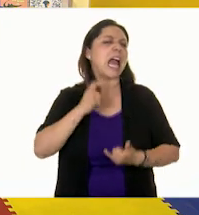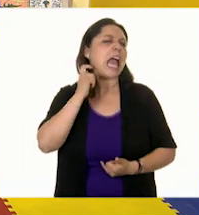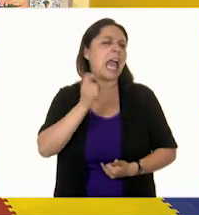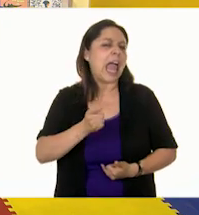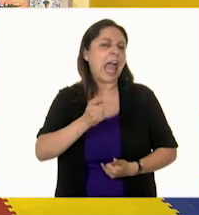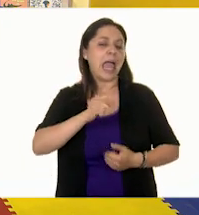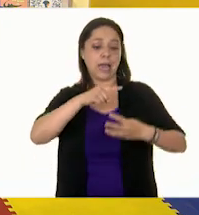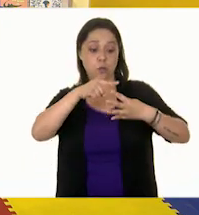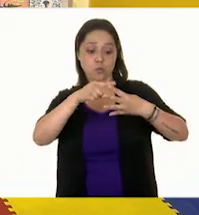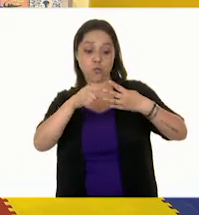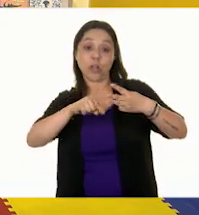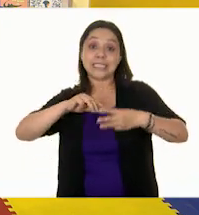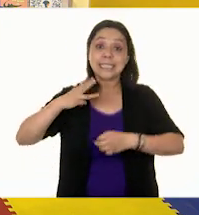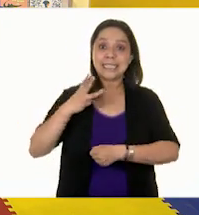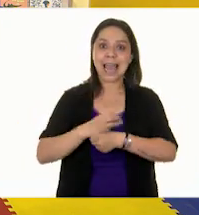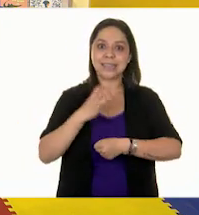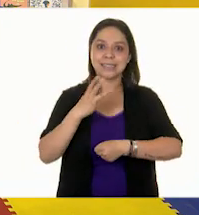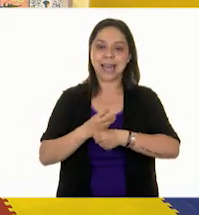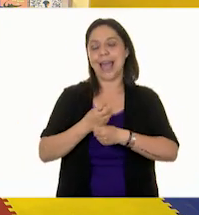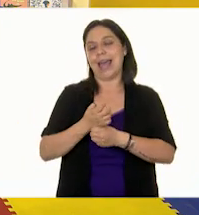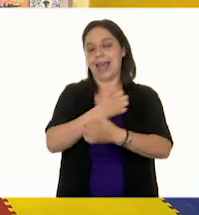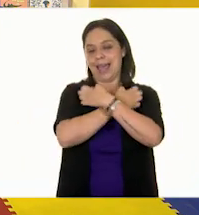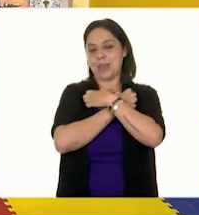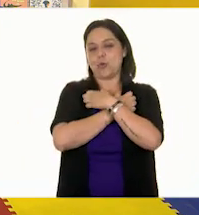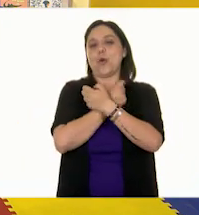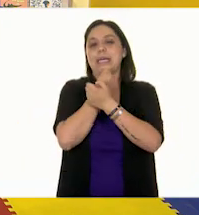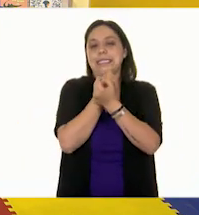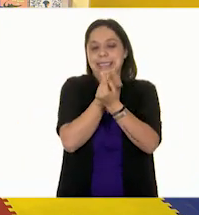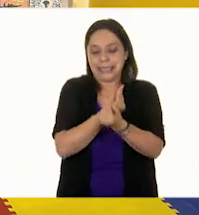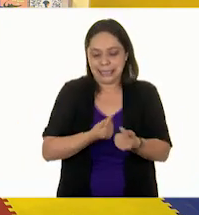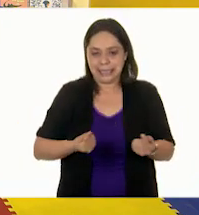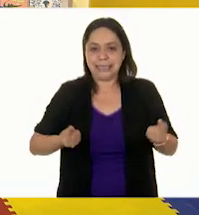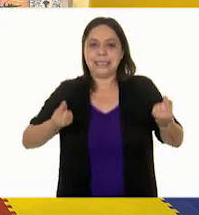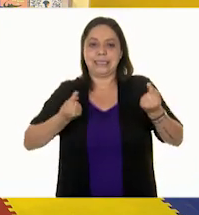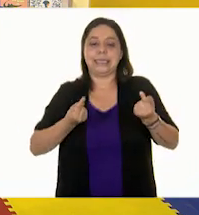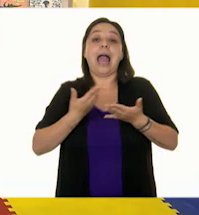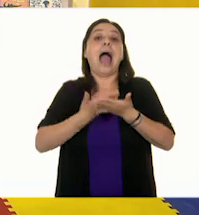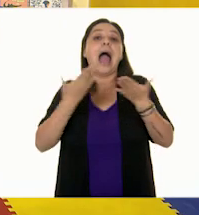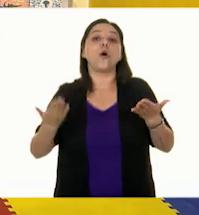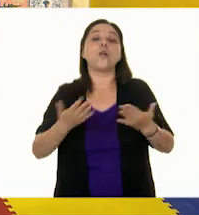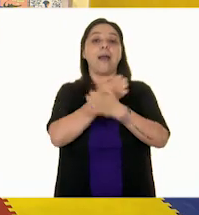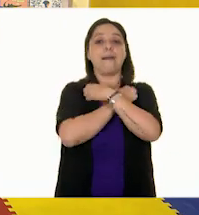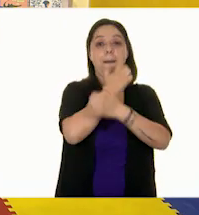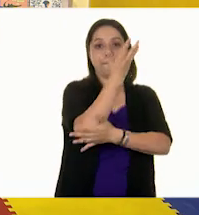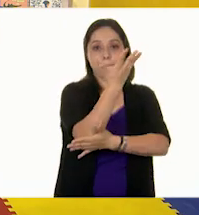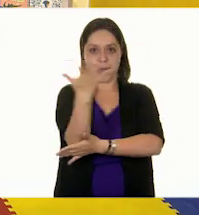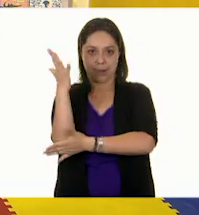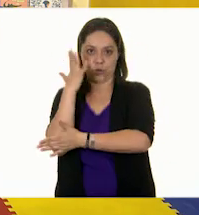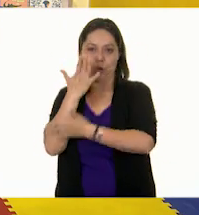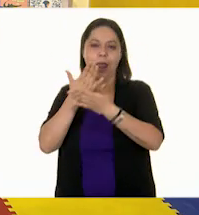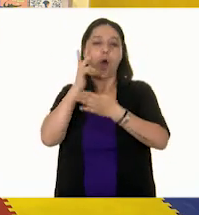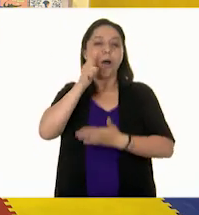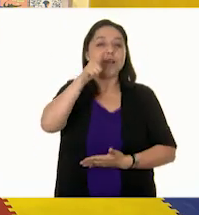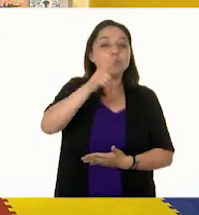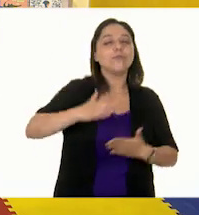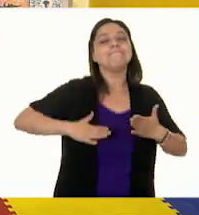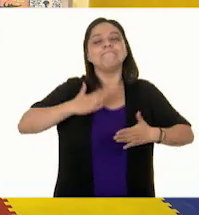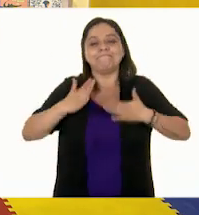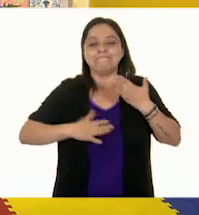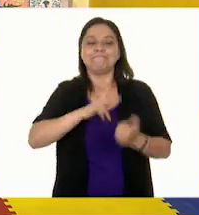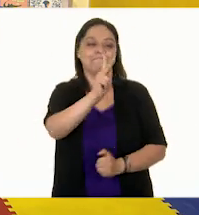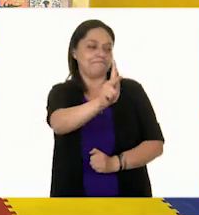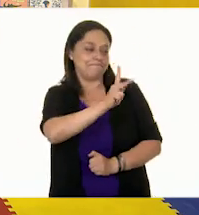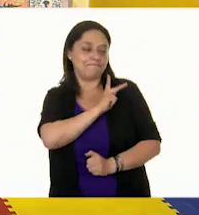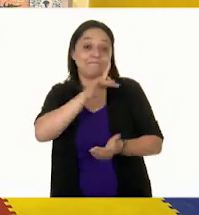de Educación Inicial y continuamos con Educación Preescolar. Esperamos que lo hayan disfrutado tanto como nosotras. Gracias,